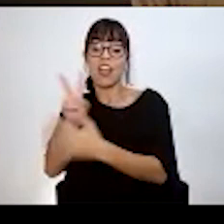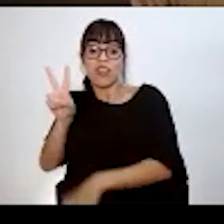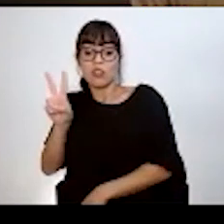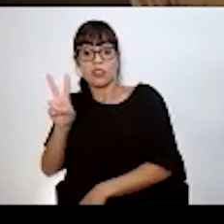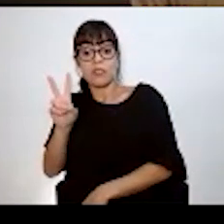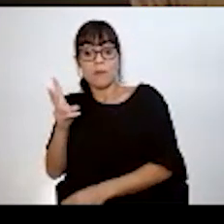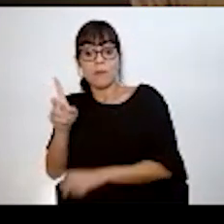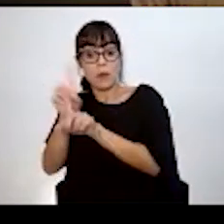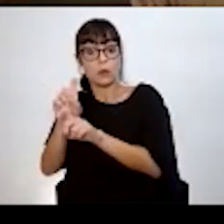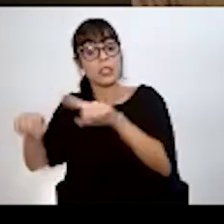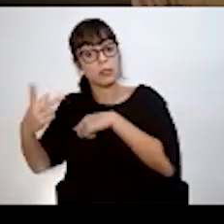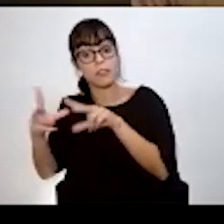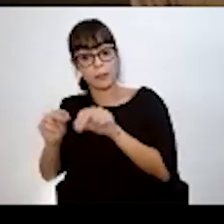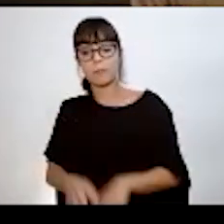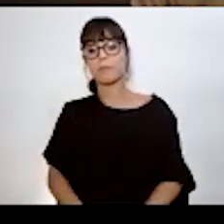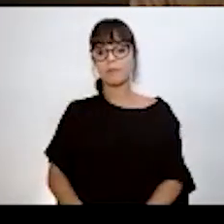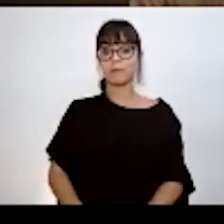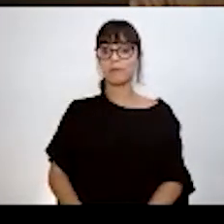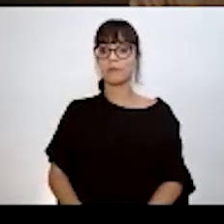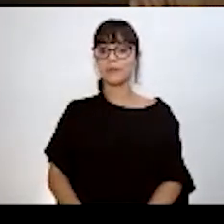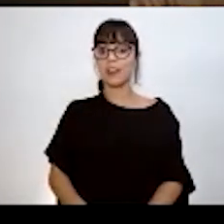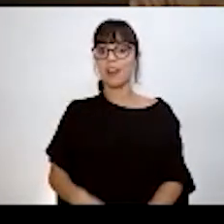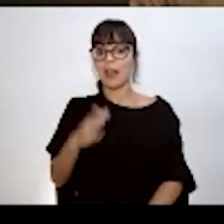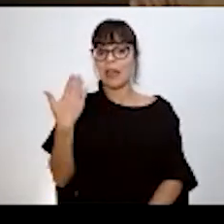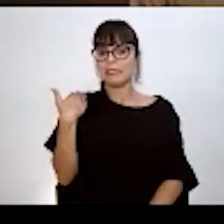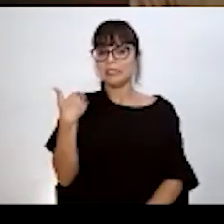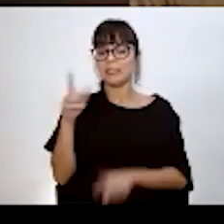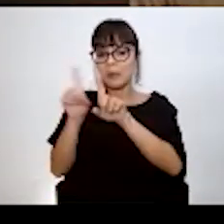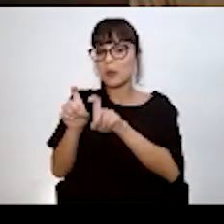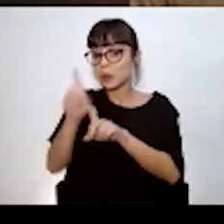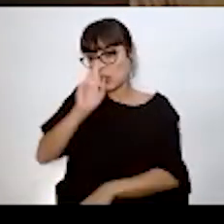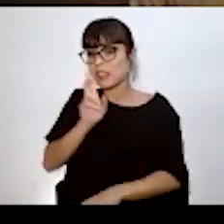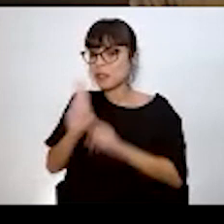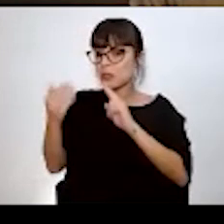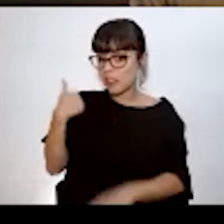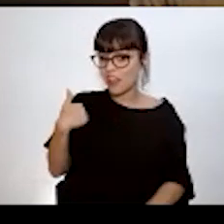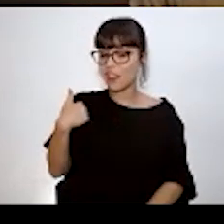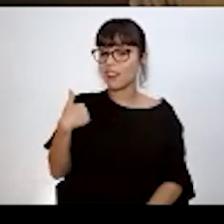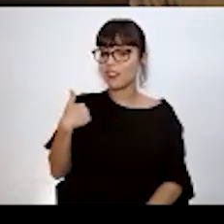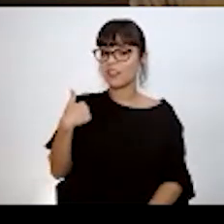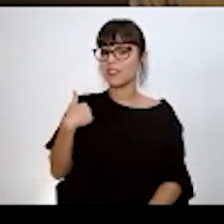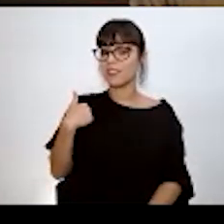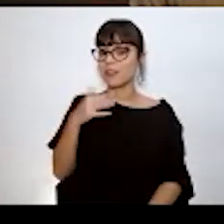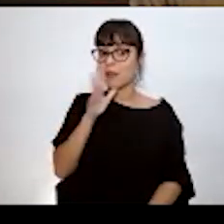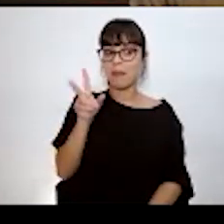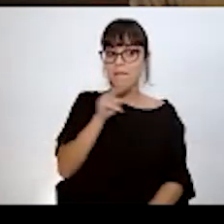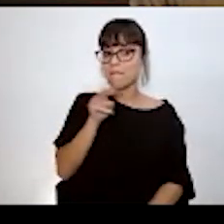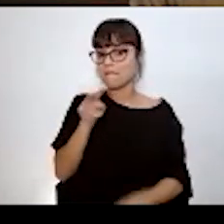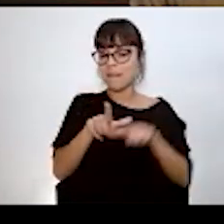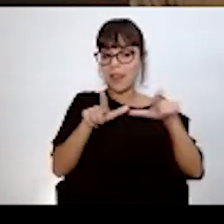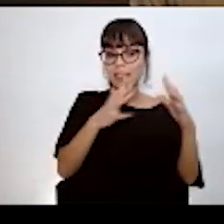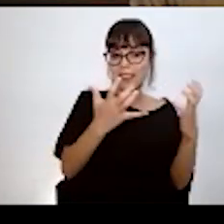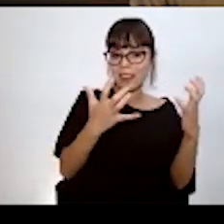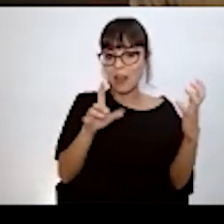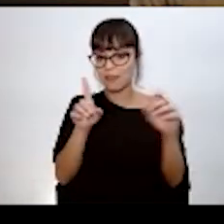fue formulada, porque entre el chat y atender no estoy segura si ya se la respondiste, que era estas dinámicas, cómo se ve, si tienen